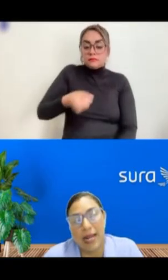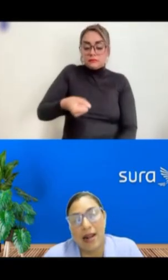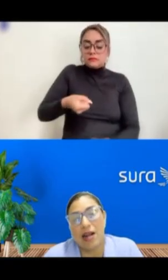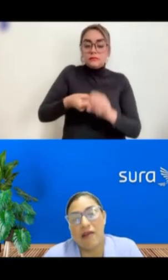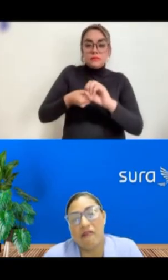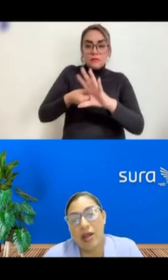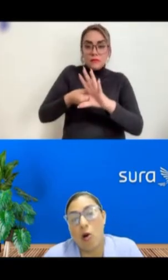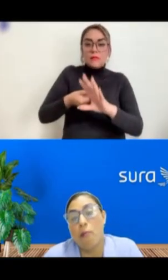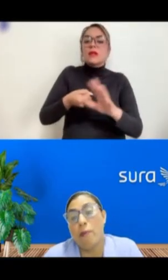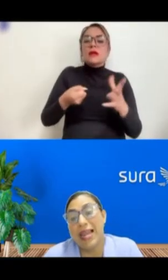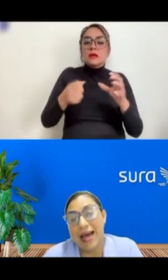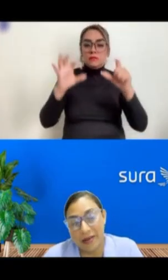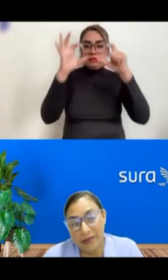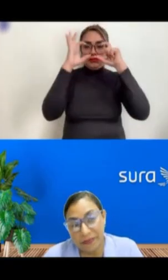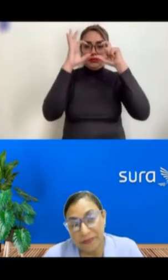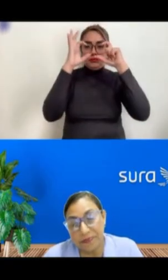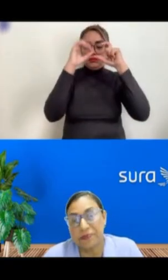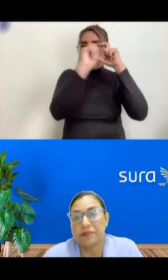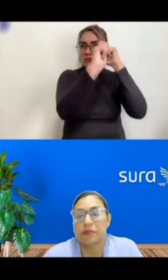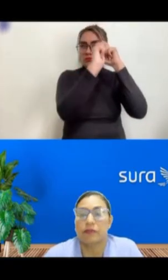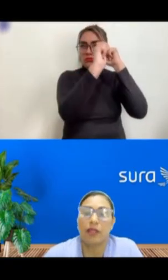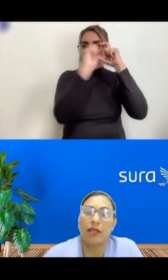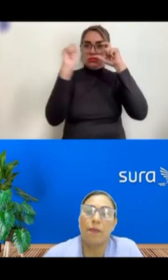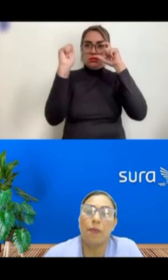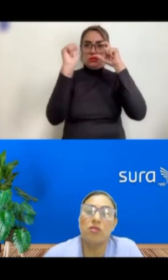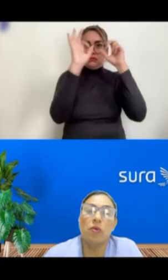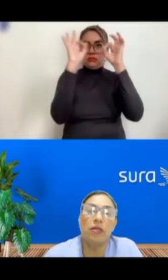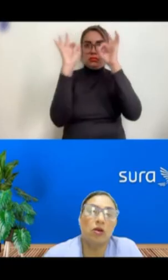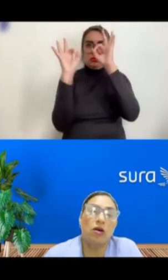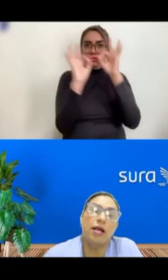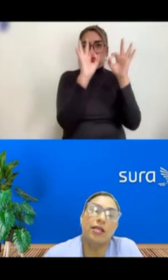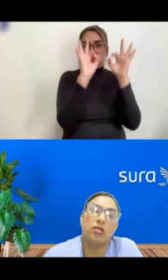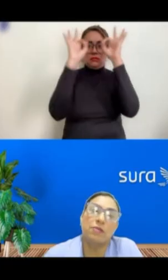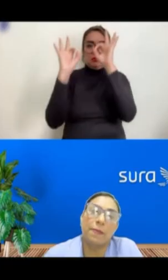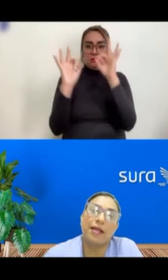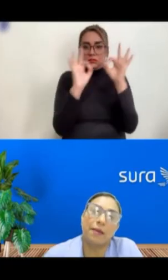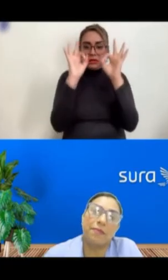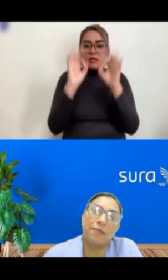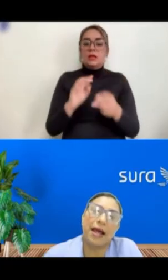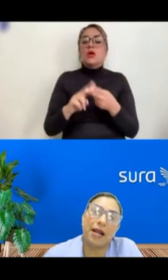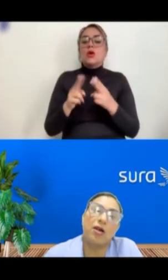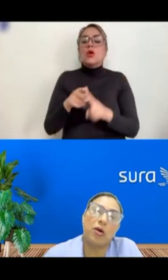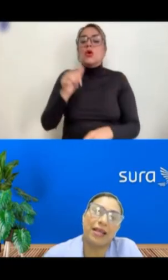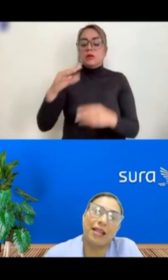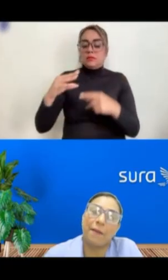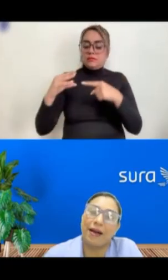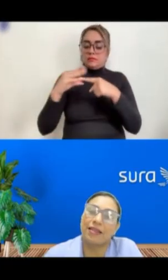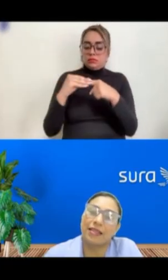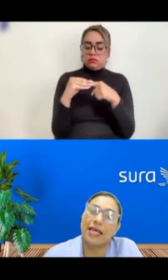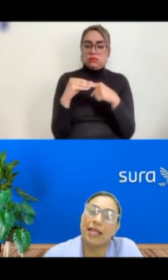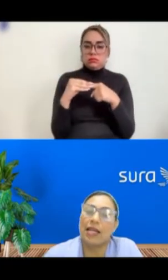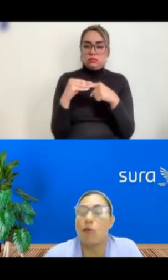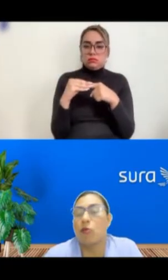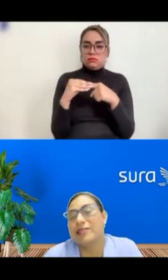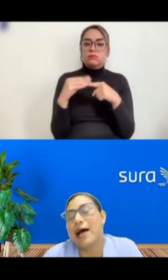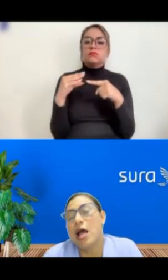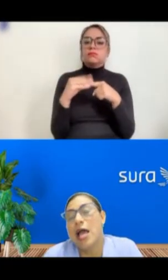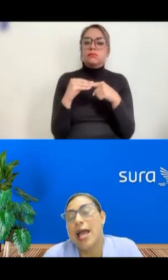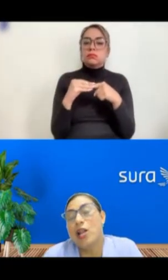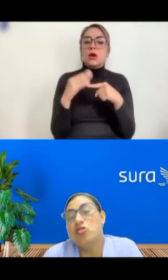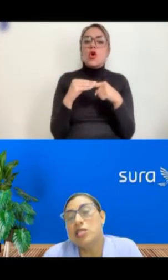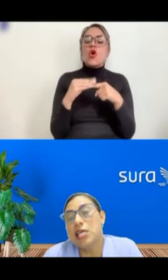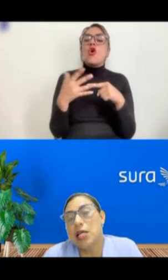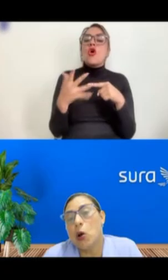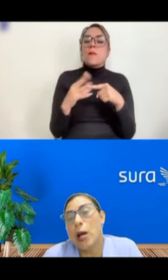para mirar el reflejo pupilar y el pulsiómetro que nos sirve para también mirar lo que es la parte de cómo